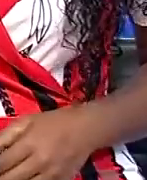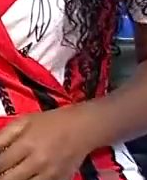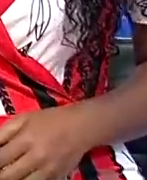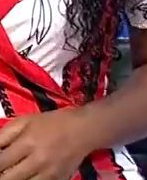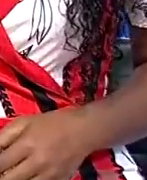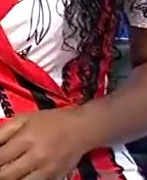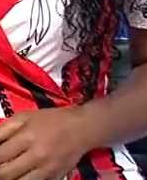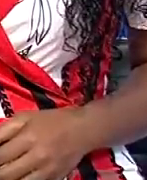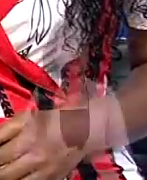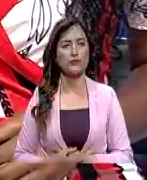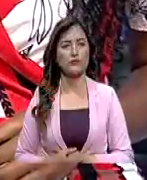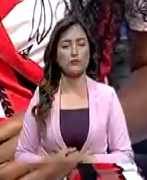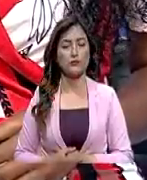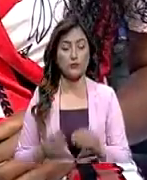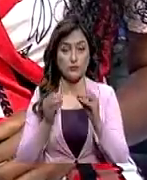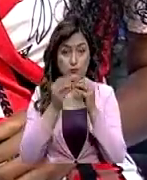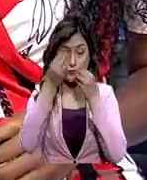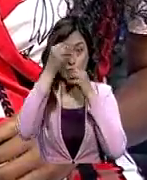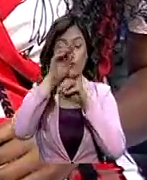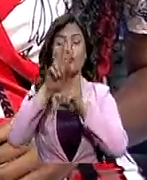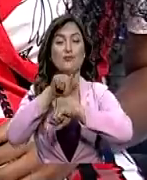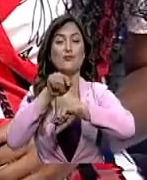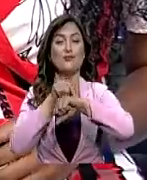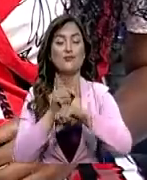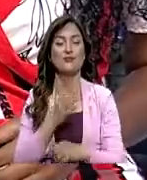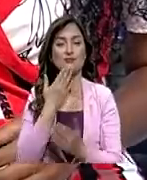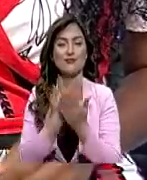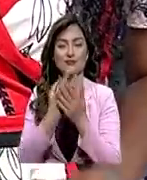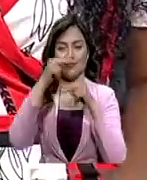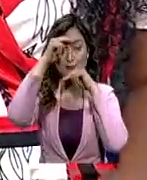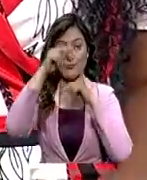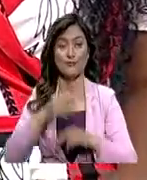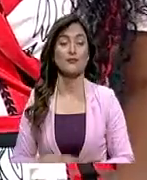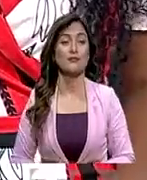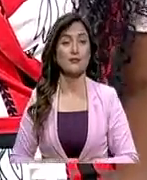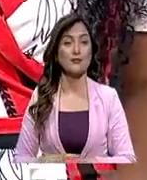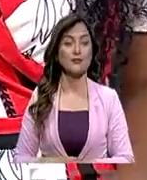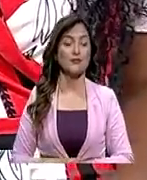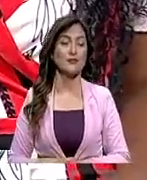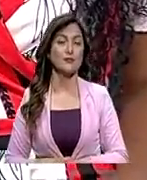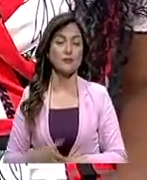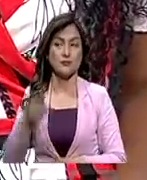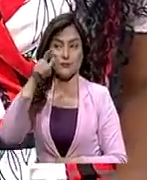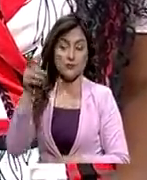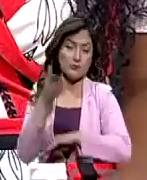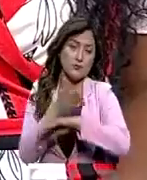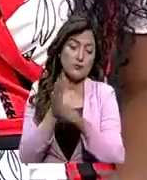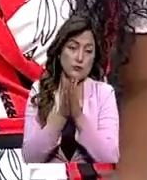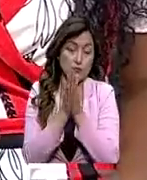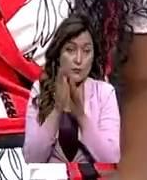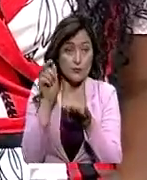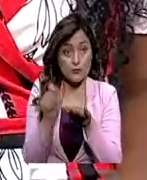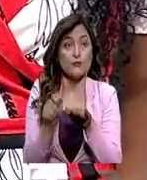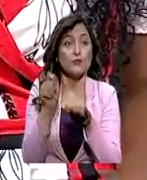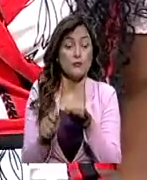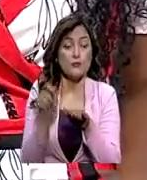Teleamazonas. Seguimos informando en 24 horas. Gracias por estar junto a nosotros. A pesar del pedido de la Fiscalía, el juez Máximo